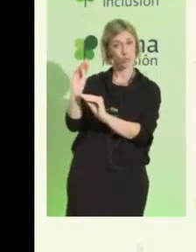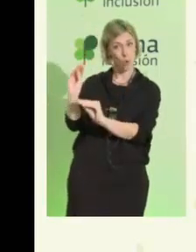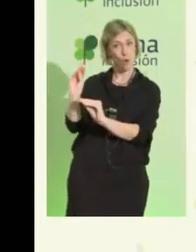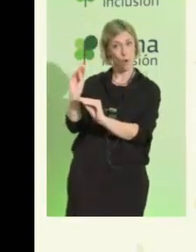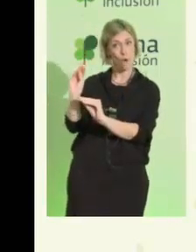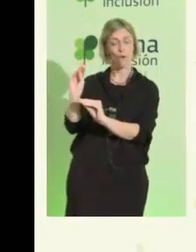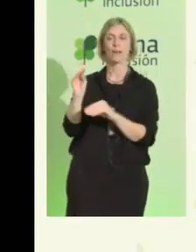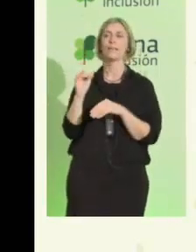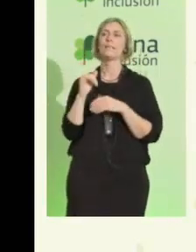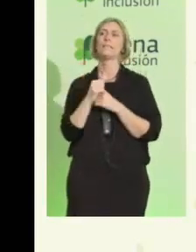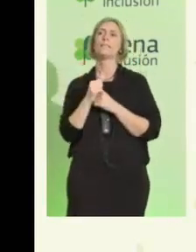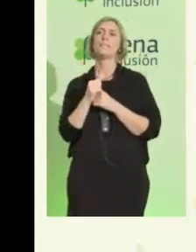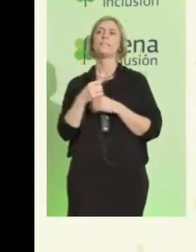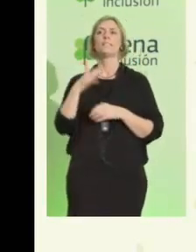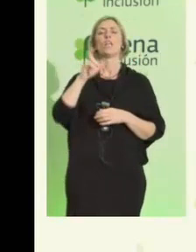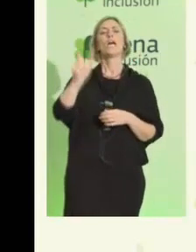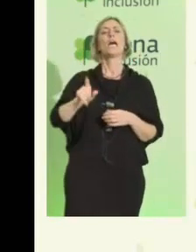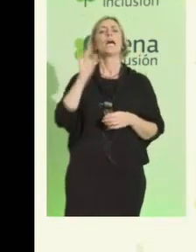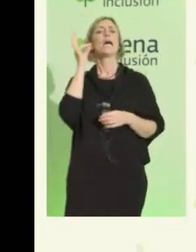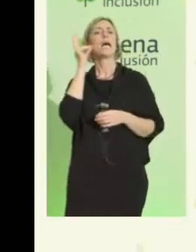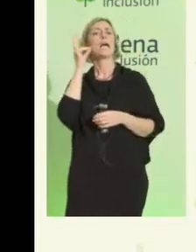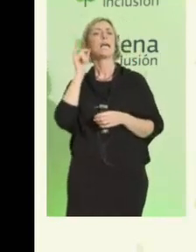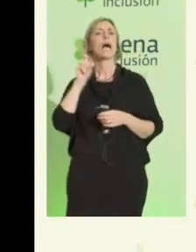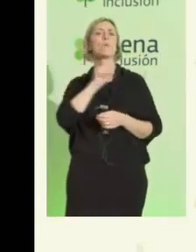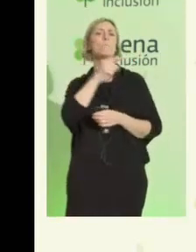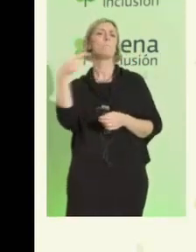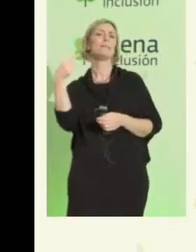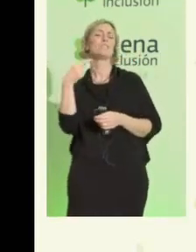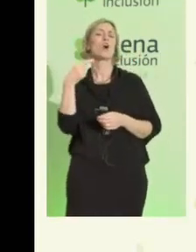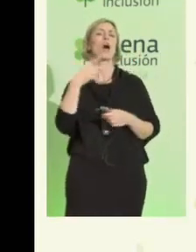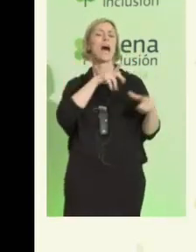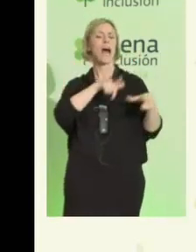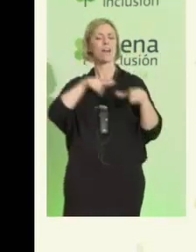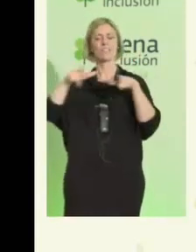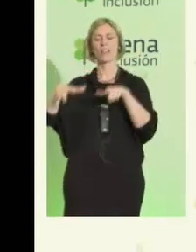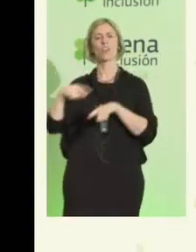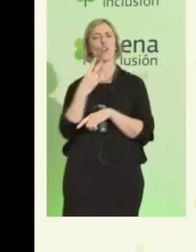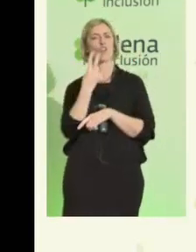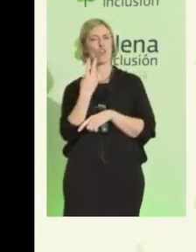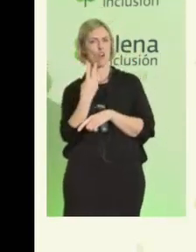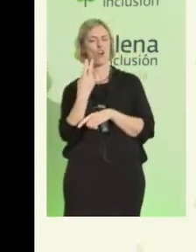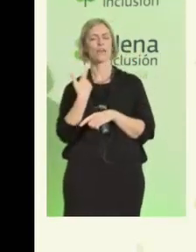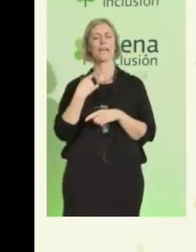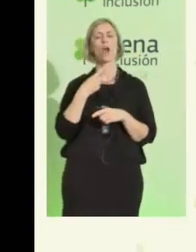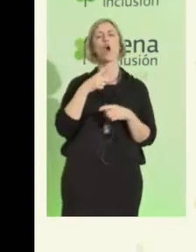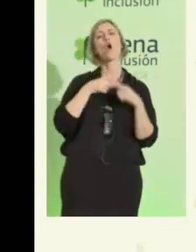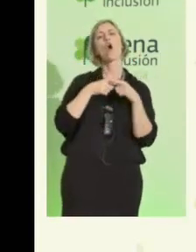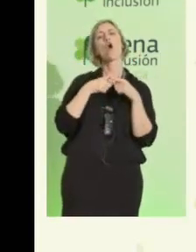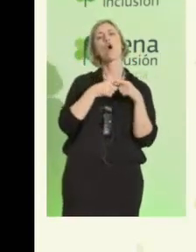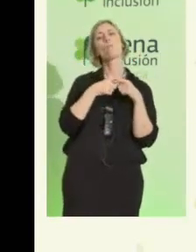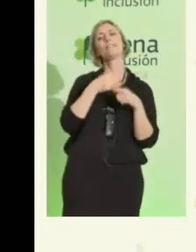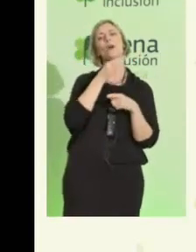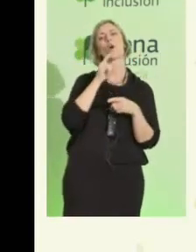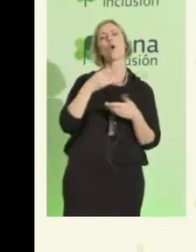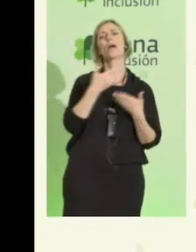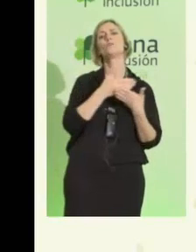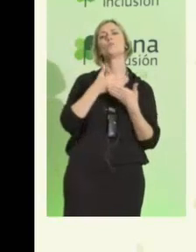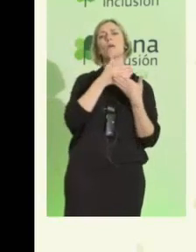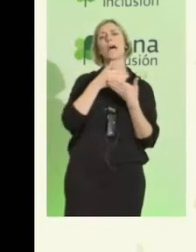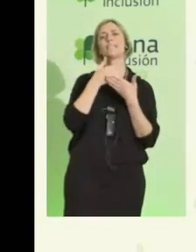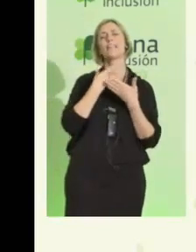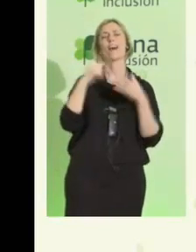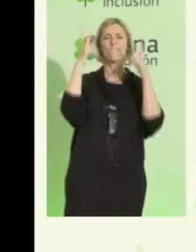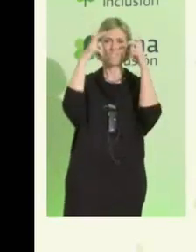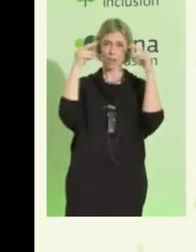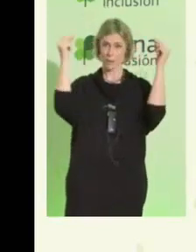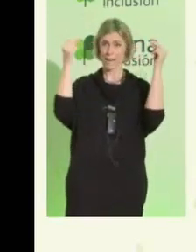Ella tenía un piso de dos habitaciones que lo compartía con una estudiante de enfermería que era una madre